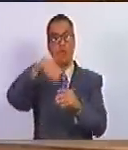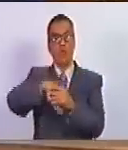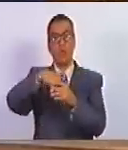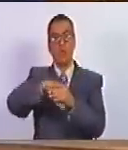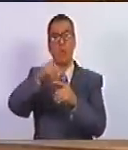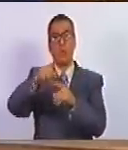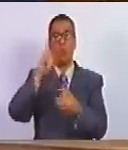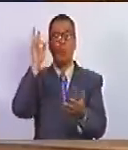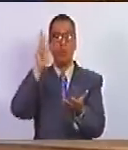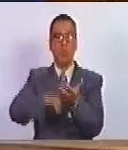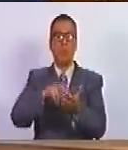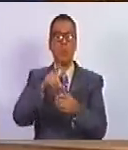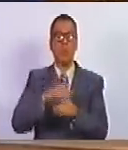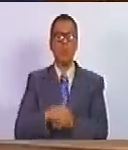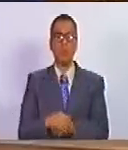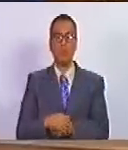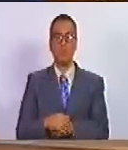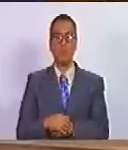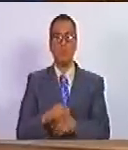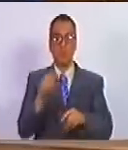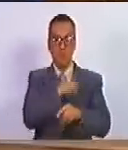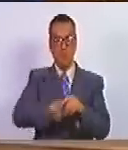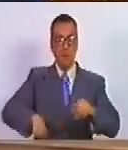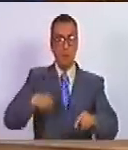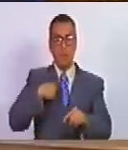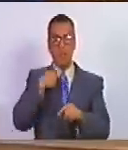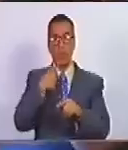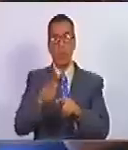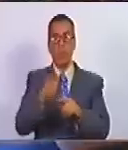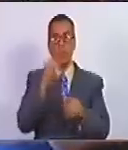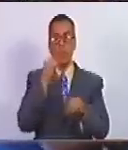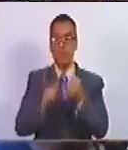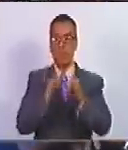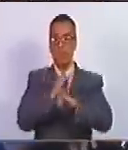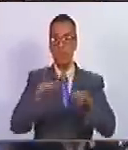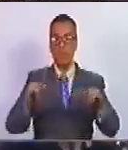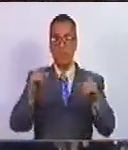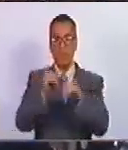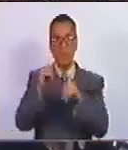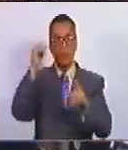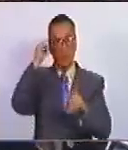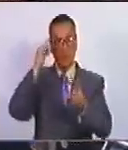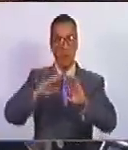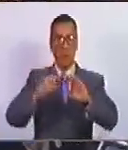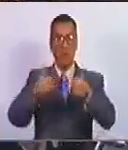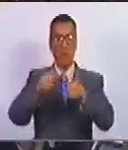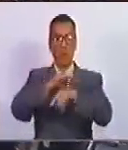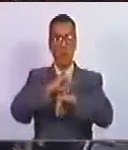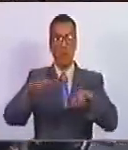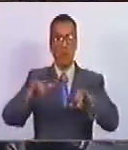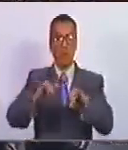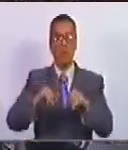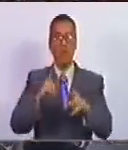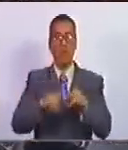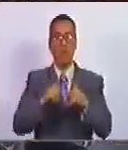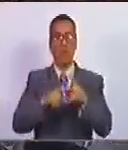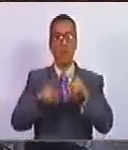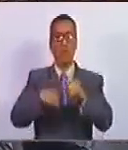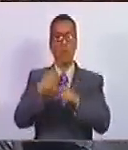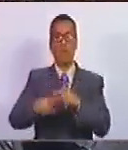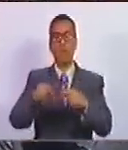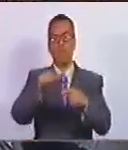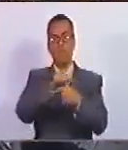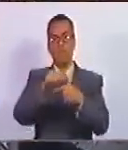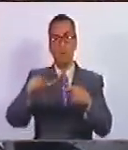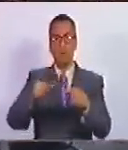votación, resultó aprobado. El presidente señaló que agotada la agenda del día, se levanta la sesión ordinaria y convocó para la próxima